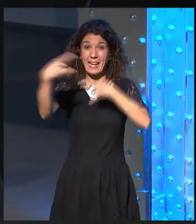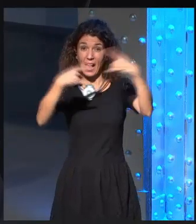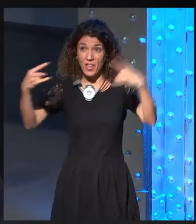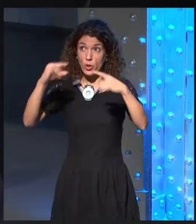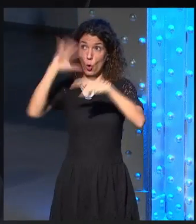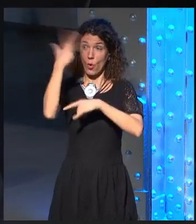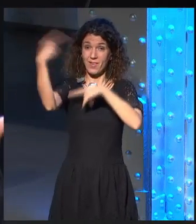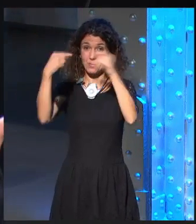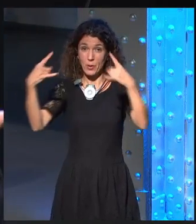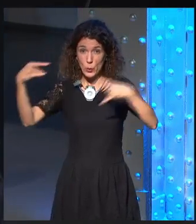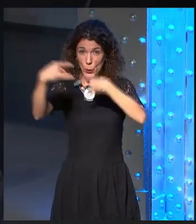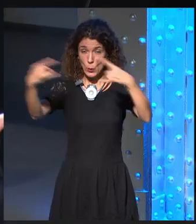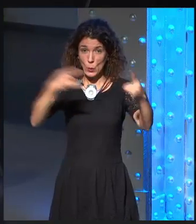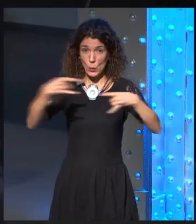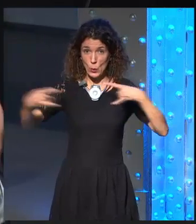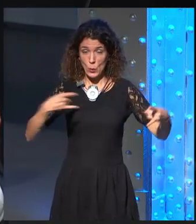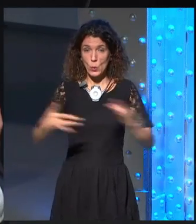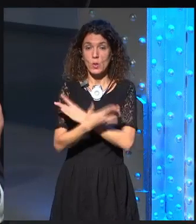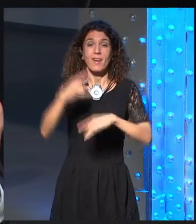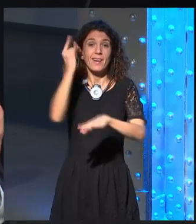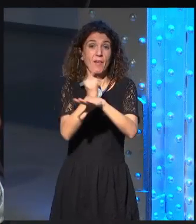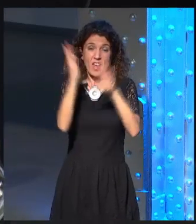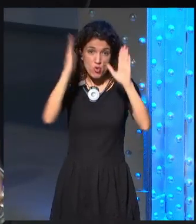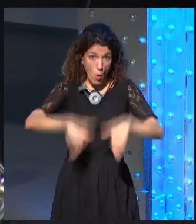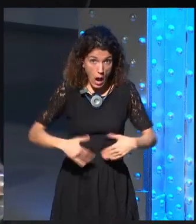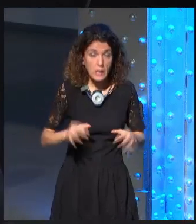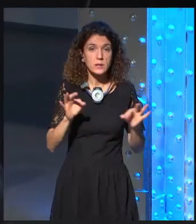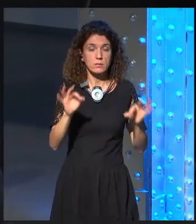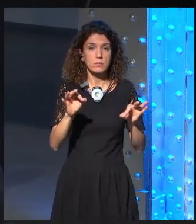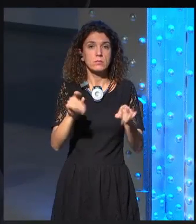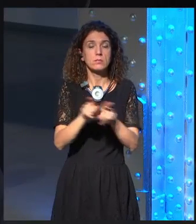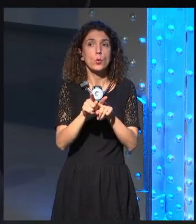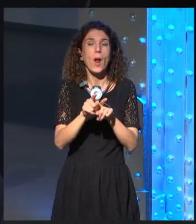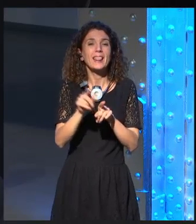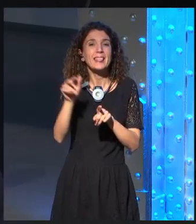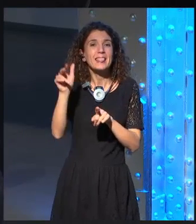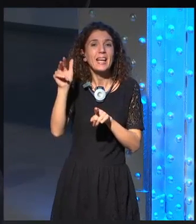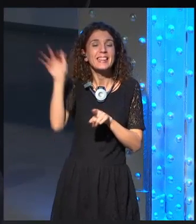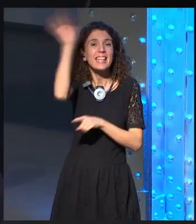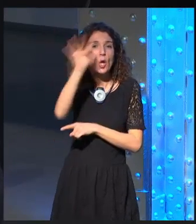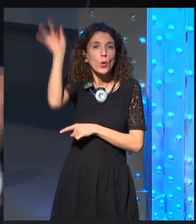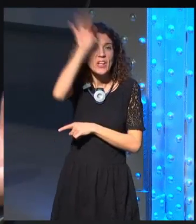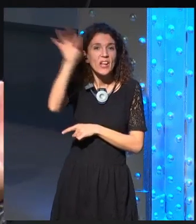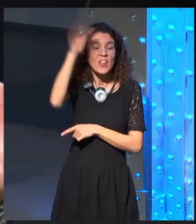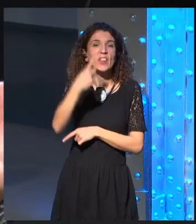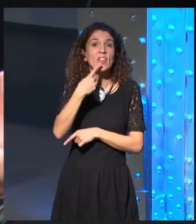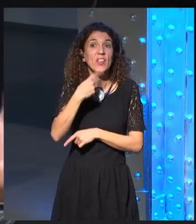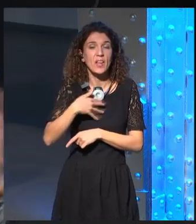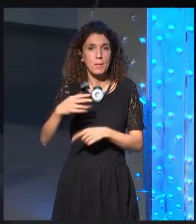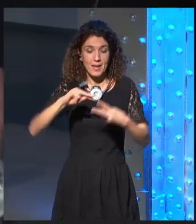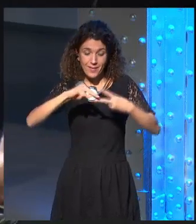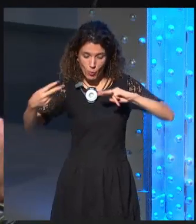radiación, digamos la ausencia de gravedad, y la hipótesis fue que mis telómeros podían